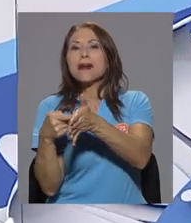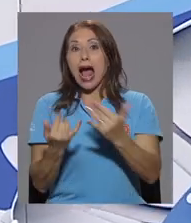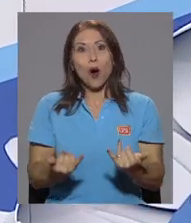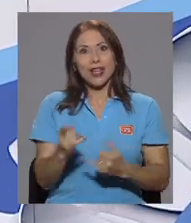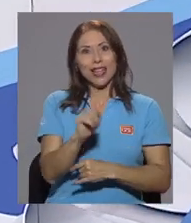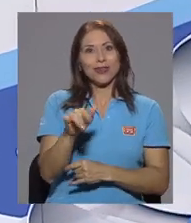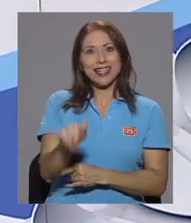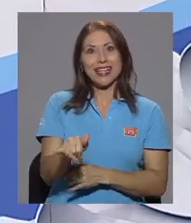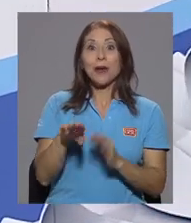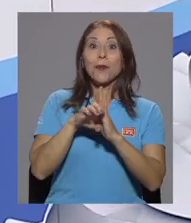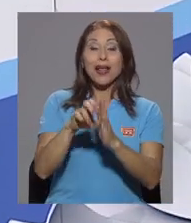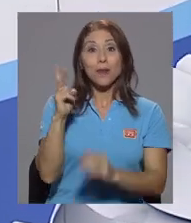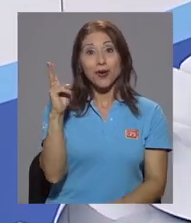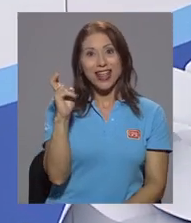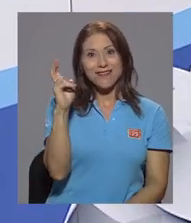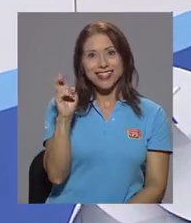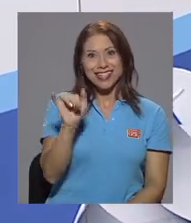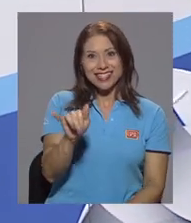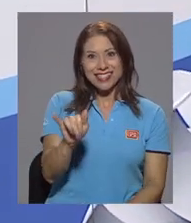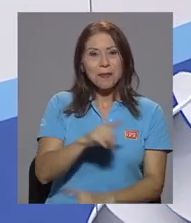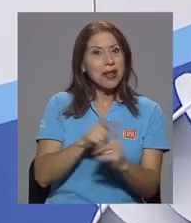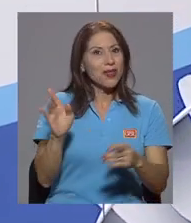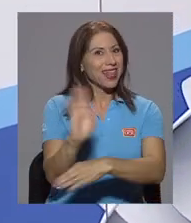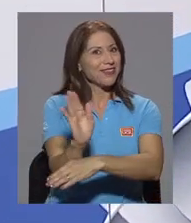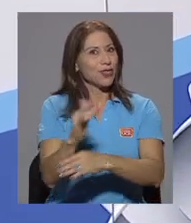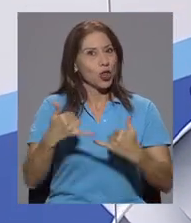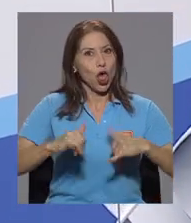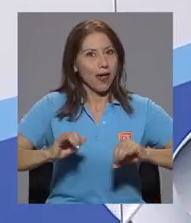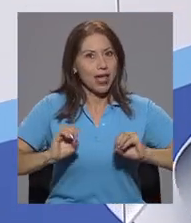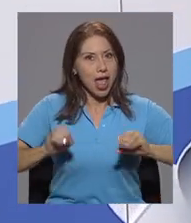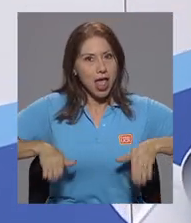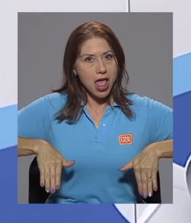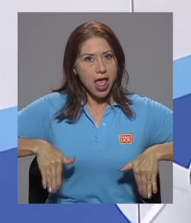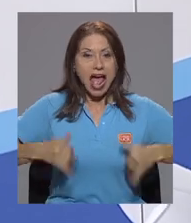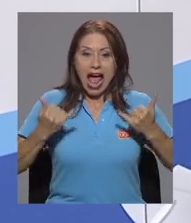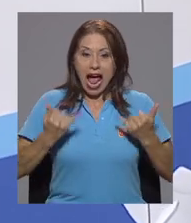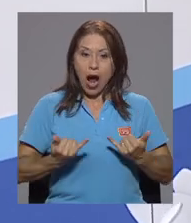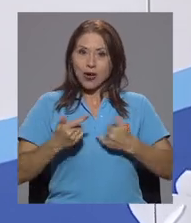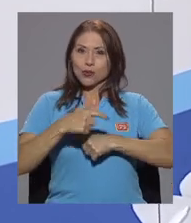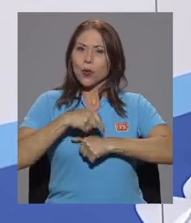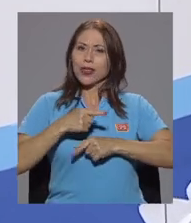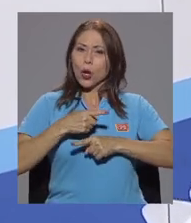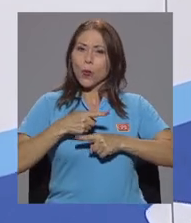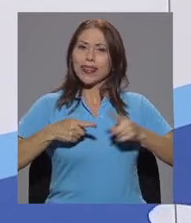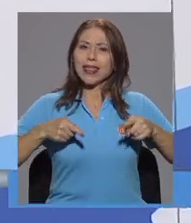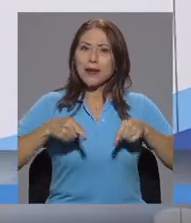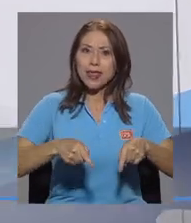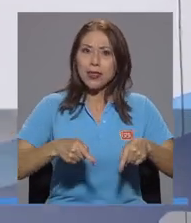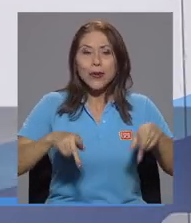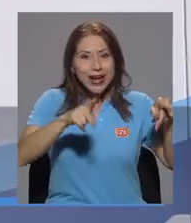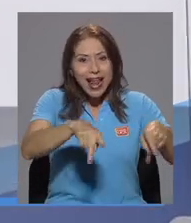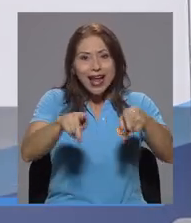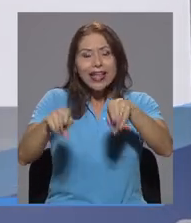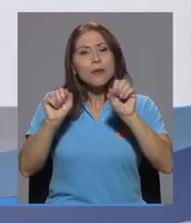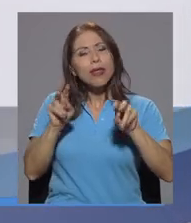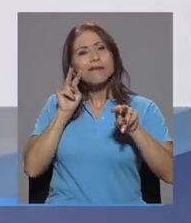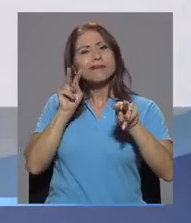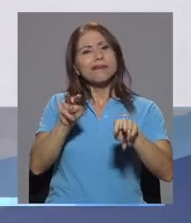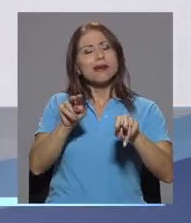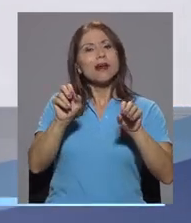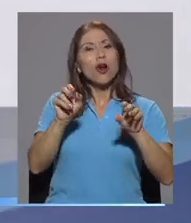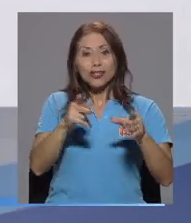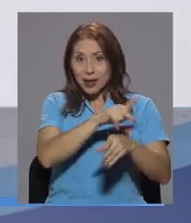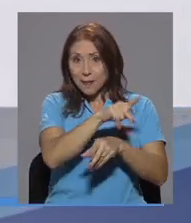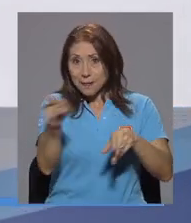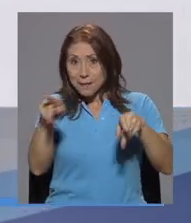es una plataforma que sí pero la televisión todavía no ha llegado a ese punto este es nuestro punto intermedio un punto donde la gente pueda encontrar es decir nuestra audiencia